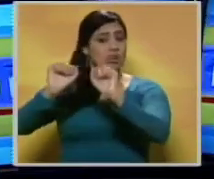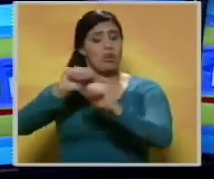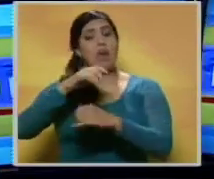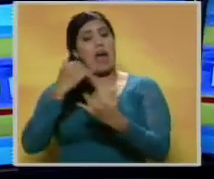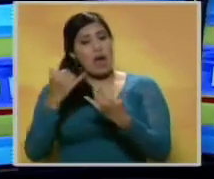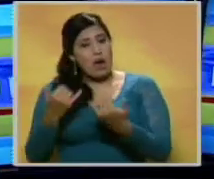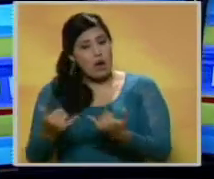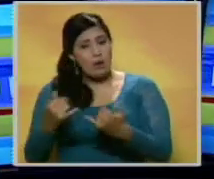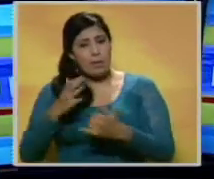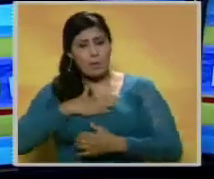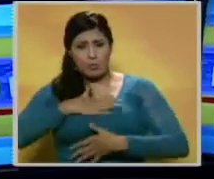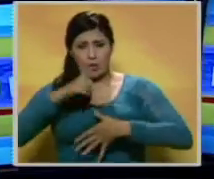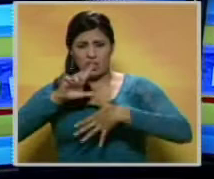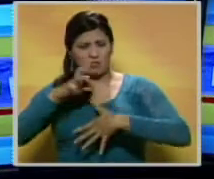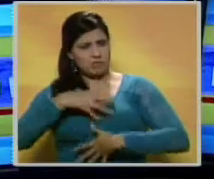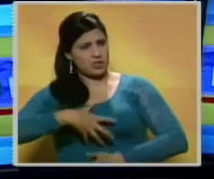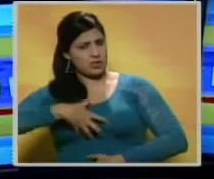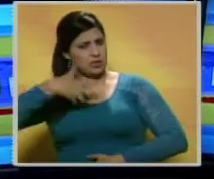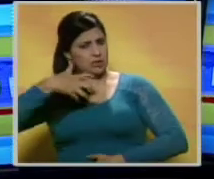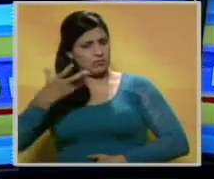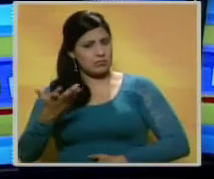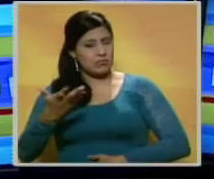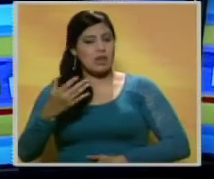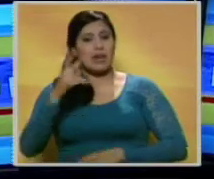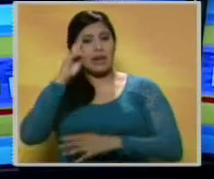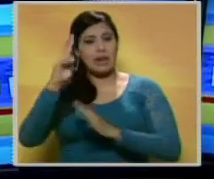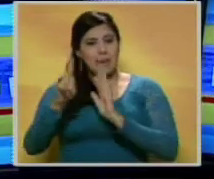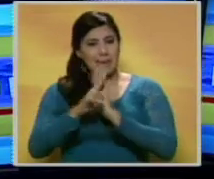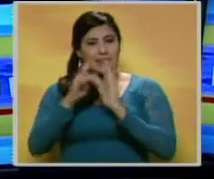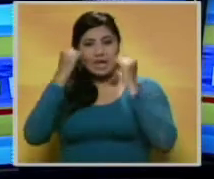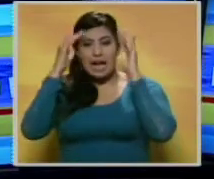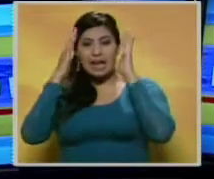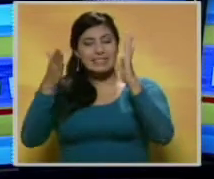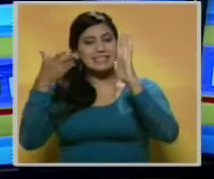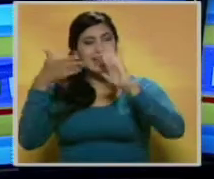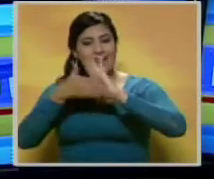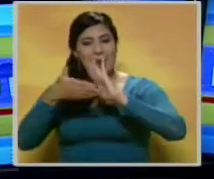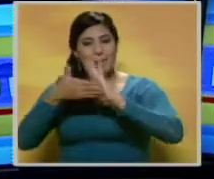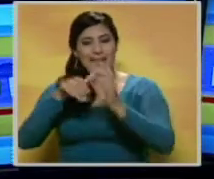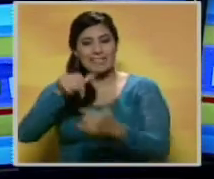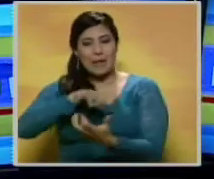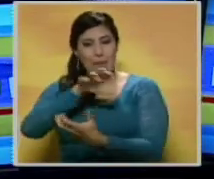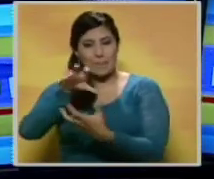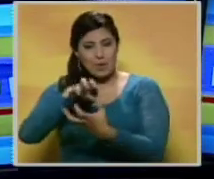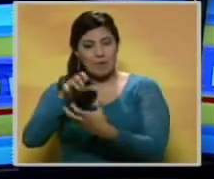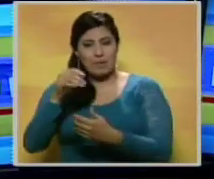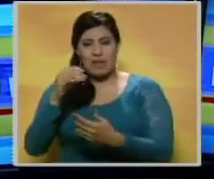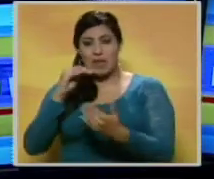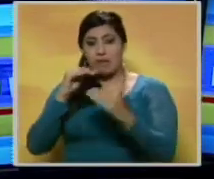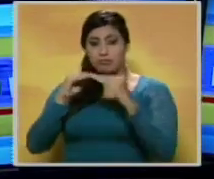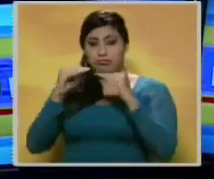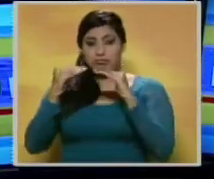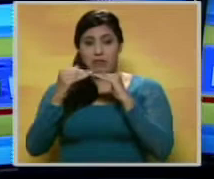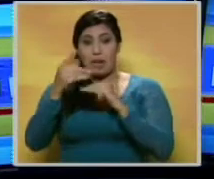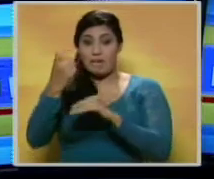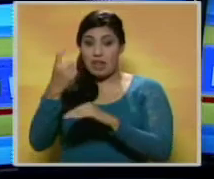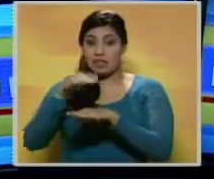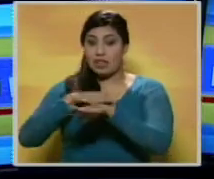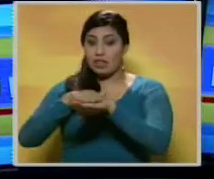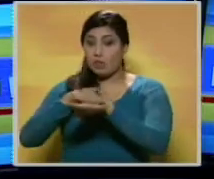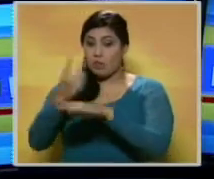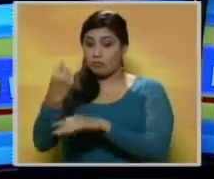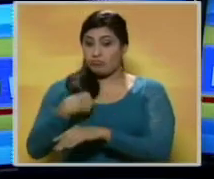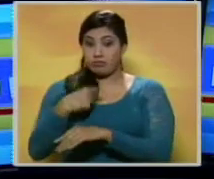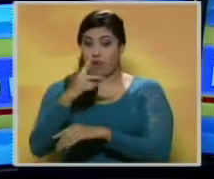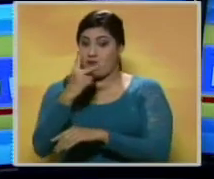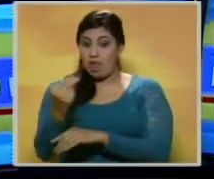todo a los hispanos de cabeza, viendo muy atentos lo que sucede con este caso? Un efecto dominó, ¿verdad? Y si pide disculpas o no, o si